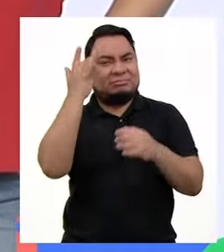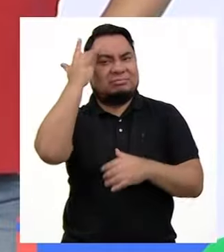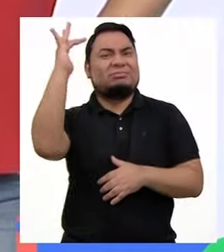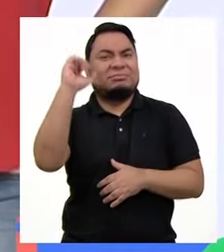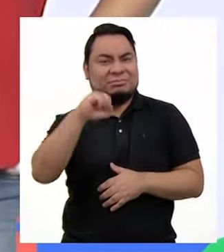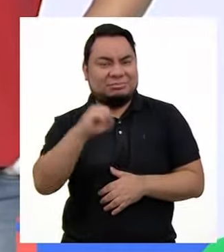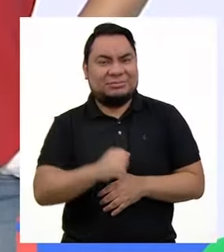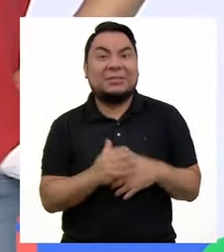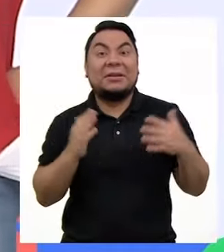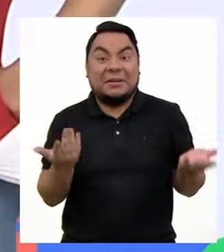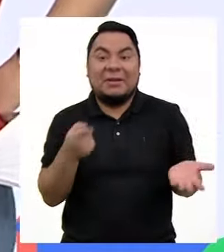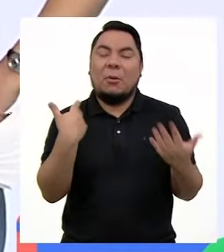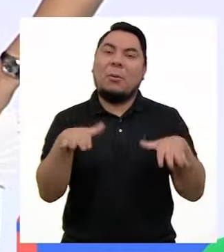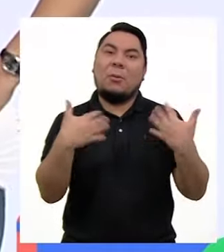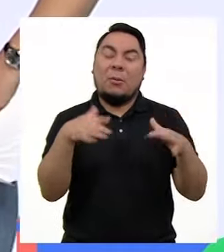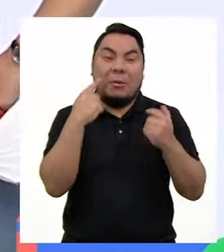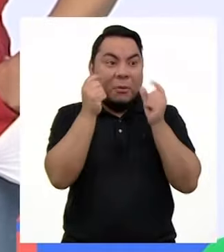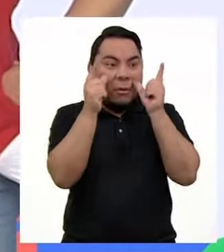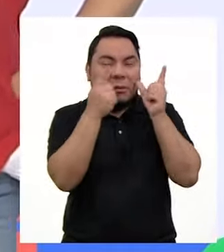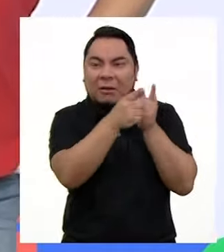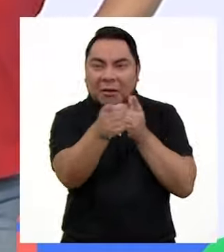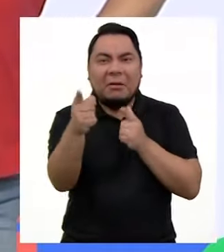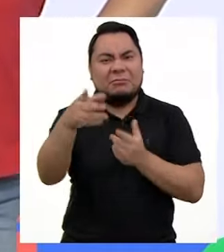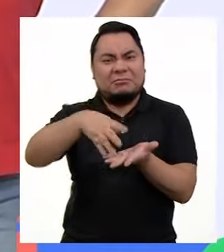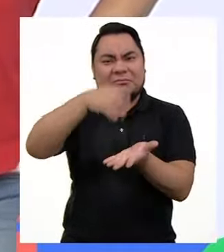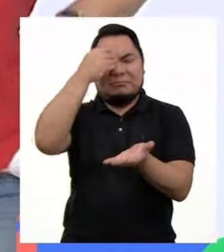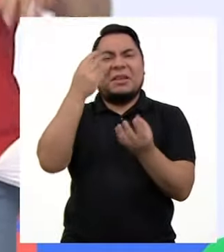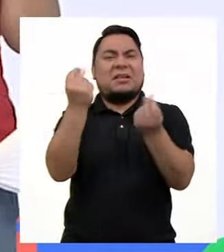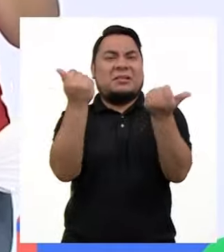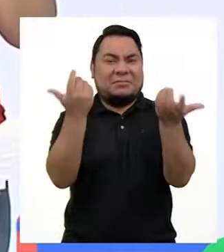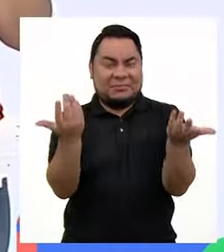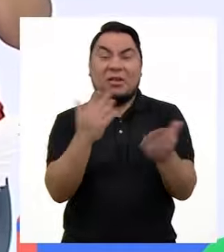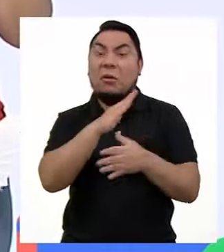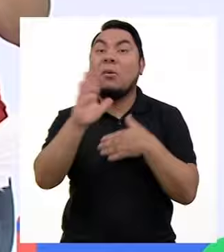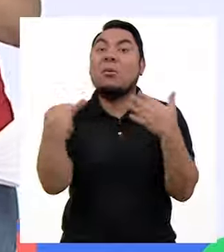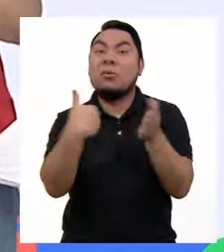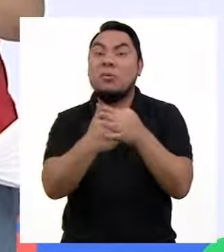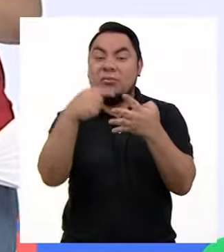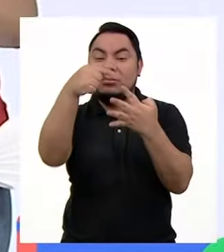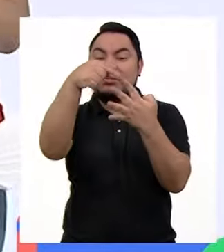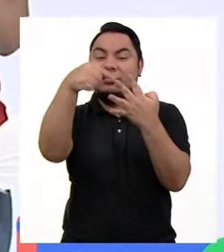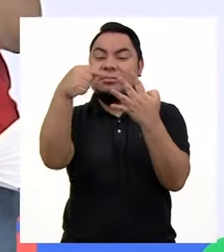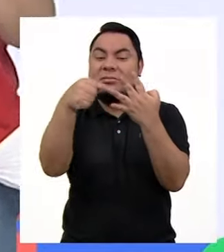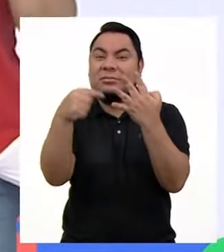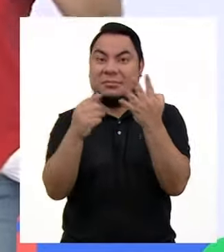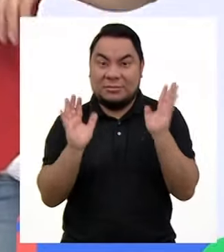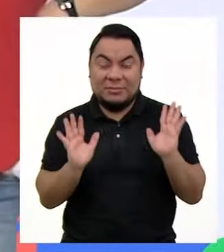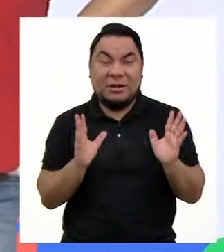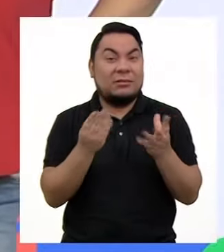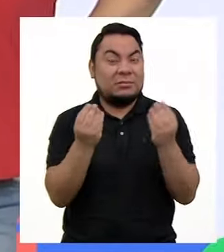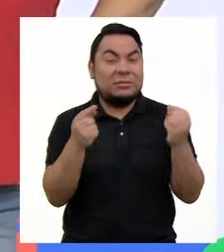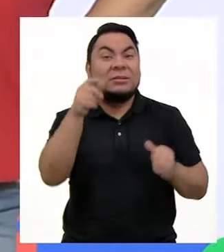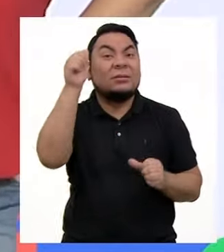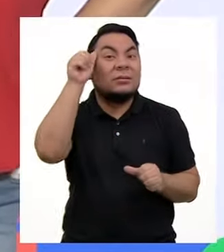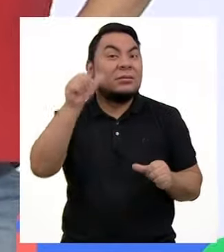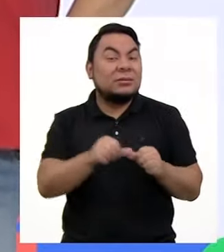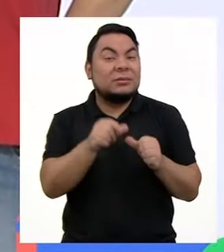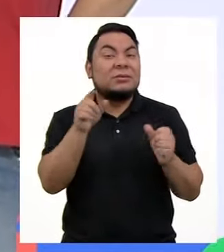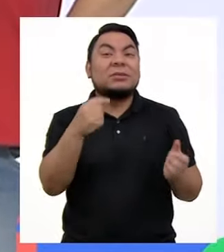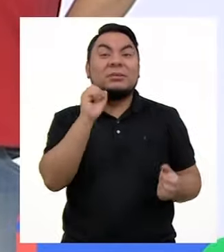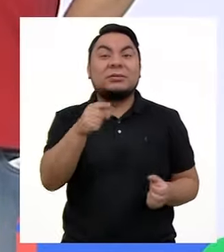Pero esto sobrepasa mis expectativas. Vamos a hacerlo todo de corrido, varias veces. Recuerden levantar bien